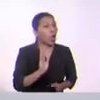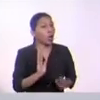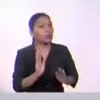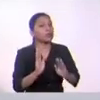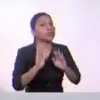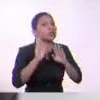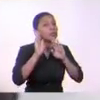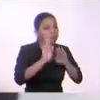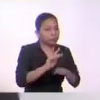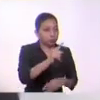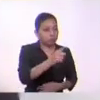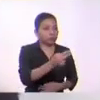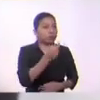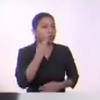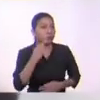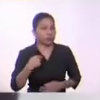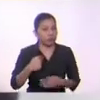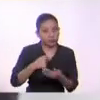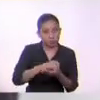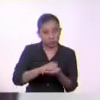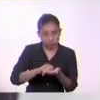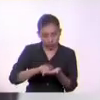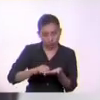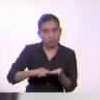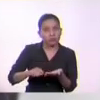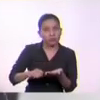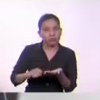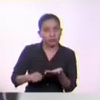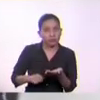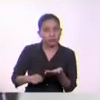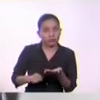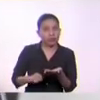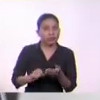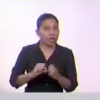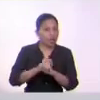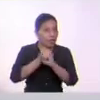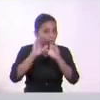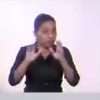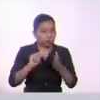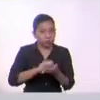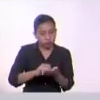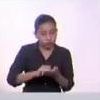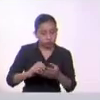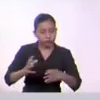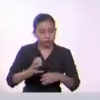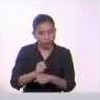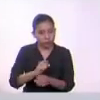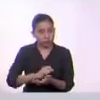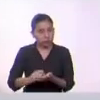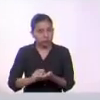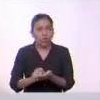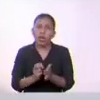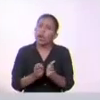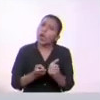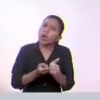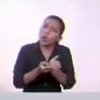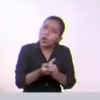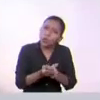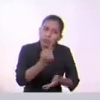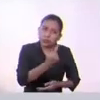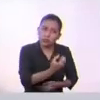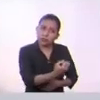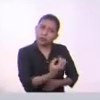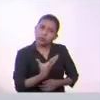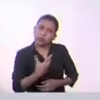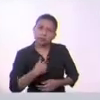posible. Abrevia las declaraciones debidamente. Muéstrate franco frente a los planteamientos de